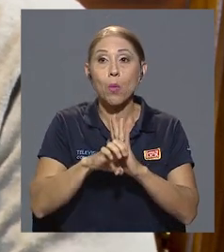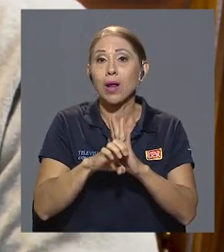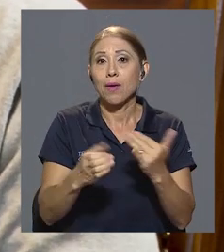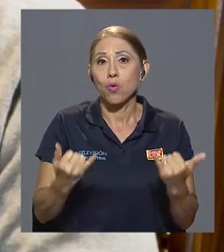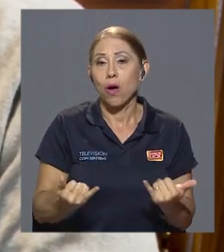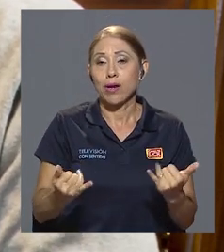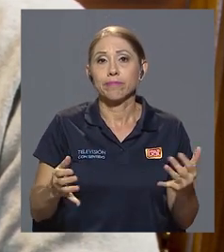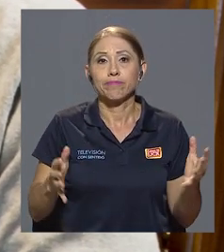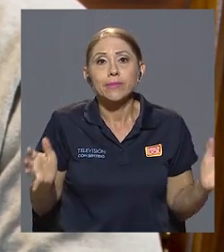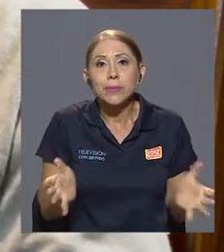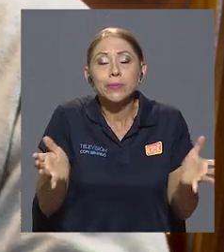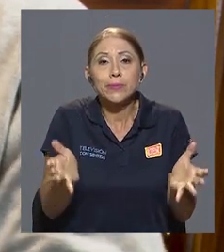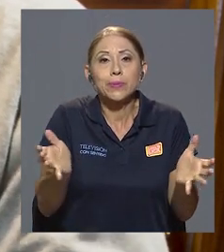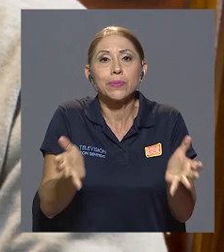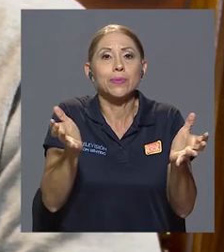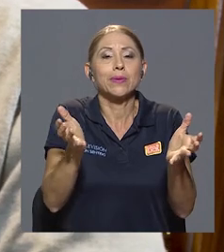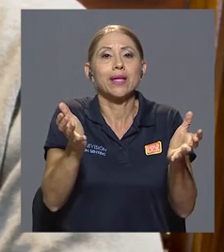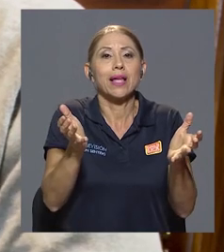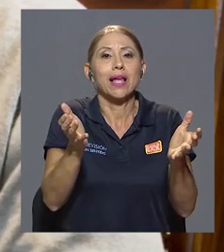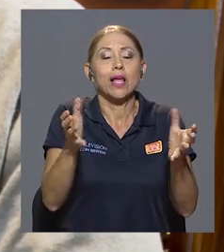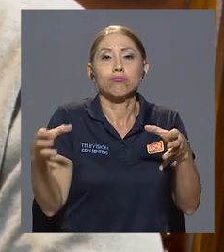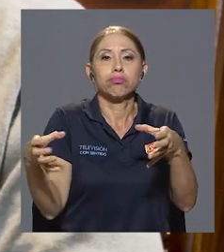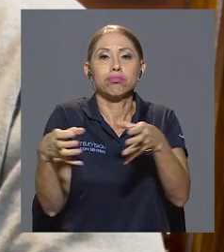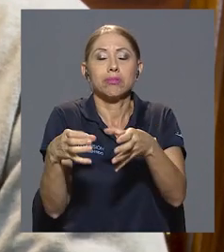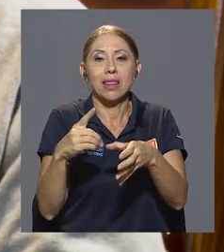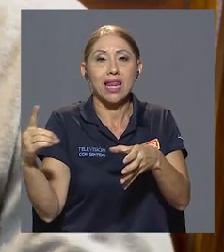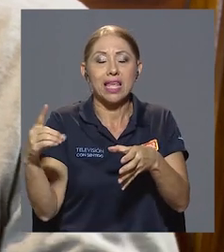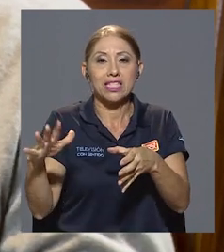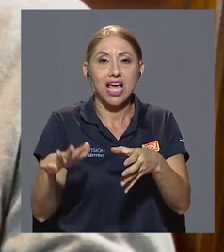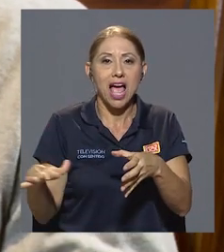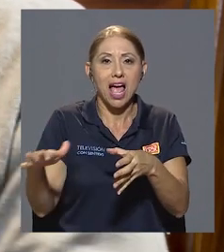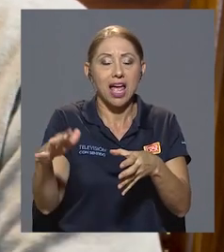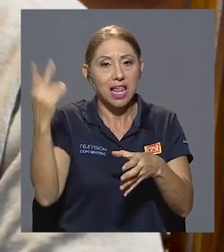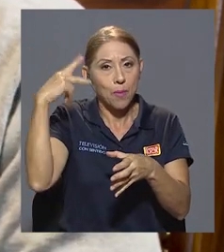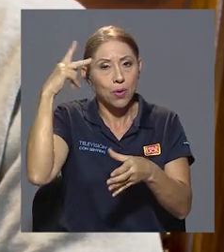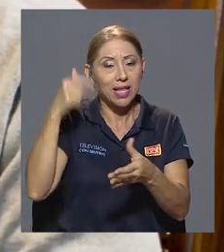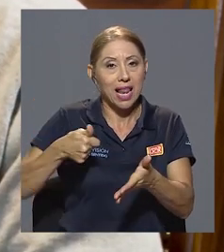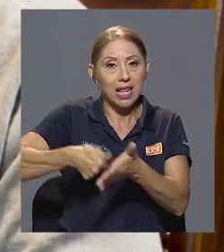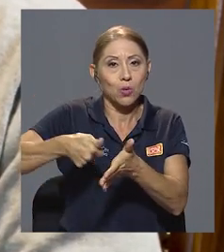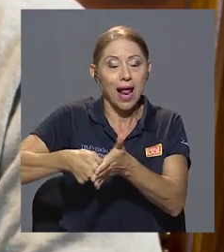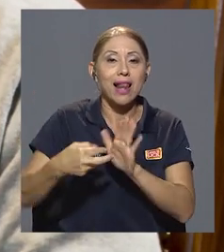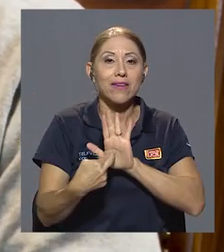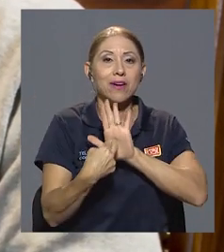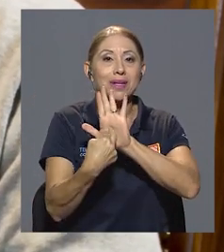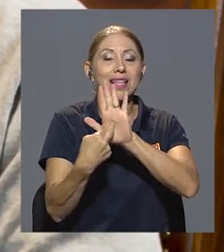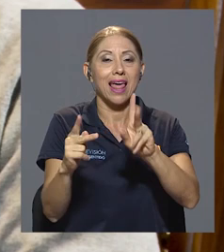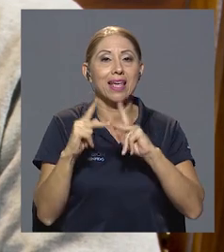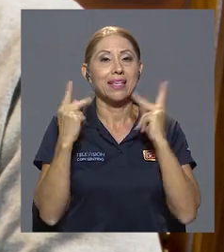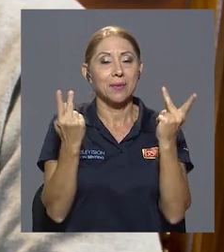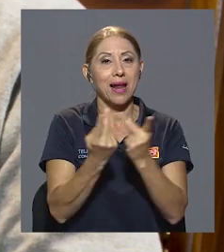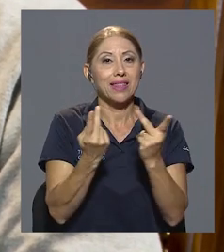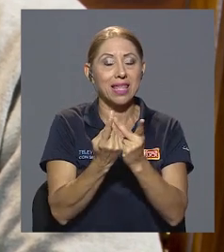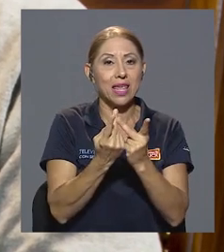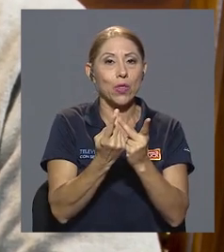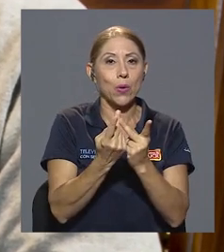auge que ha tenido la derecha en la política electoral representada en este partido